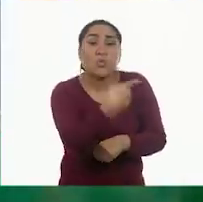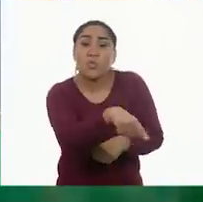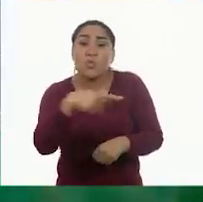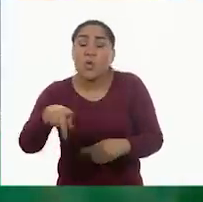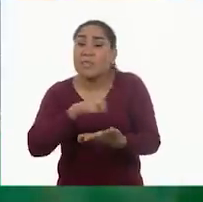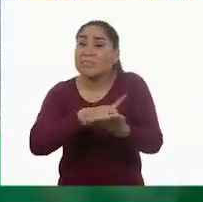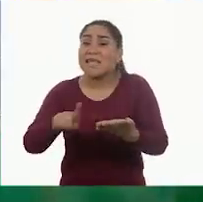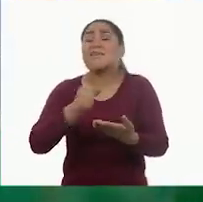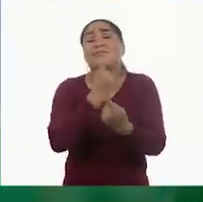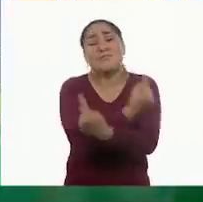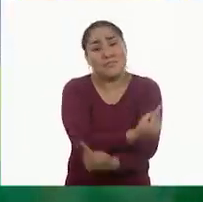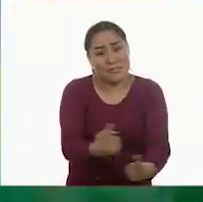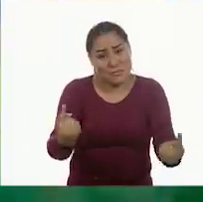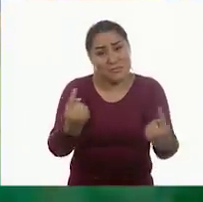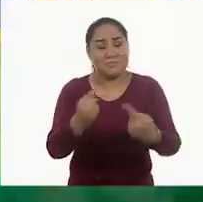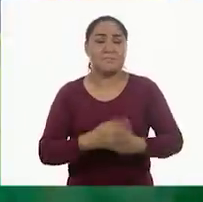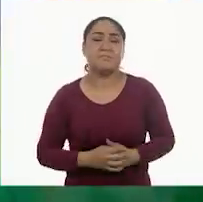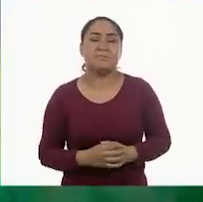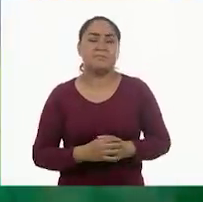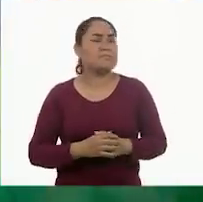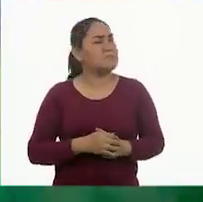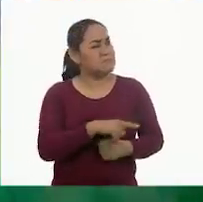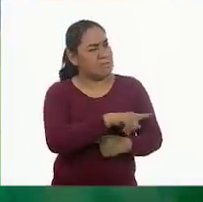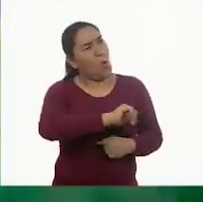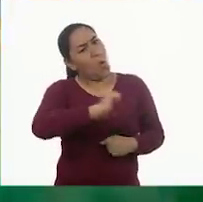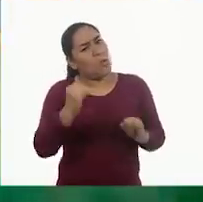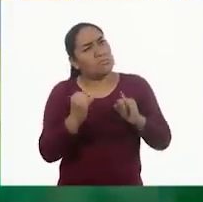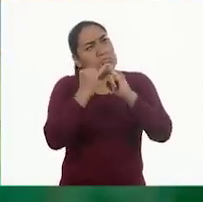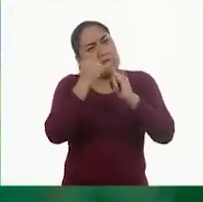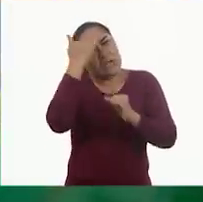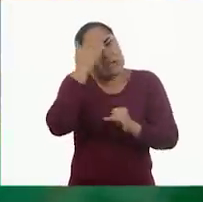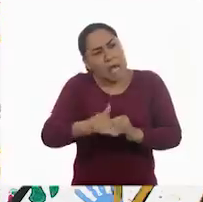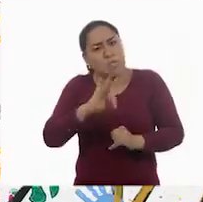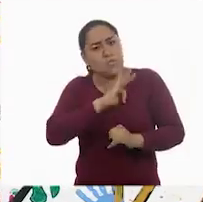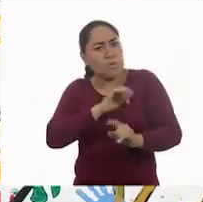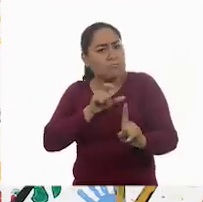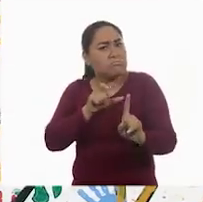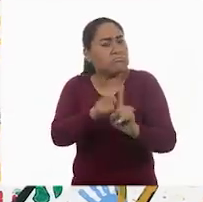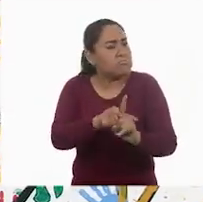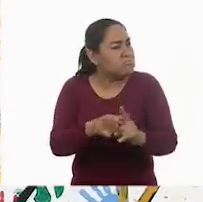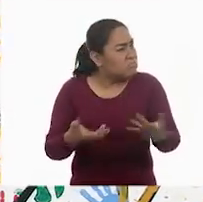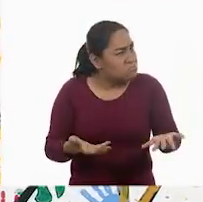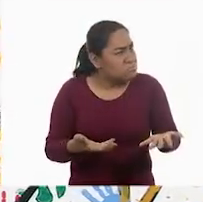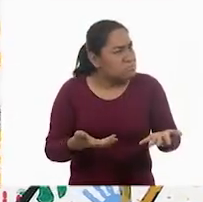niñas y niños. ¿Y saben de alguna otra institución que también pueda proteger sus derechos?